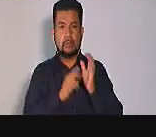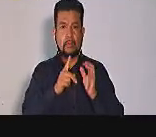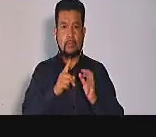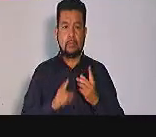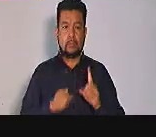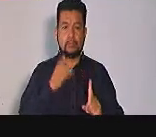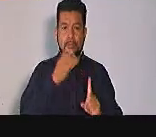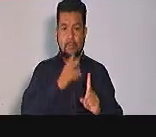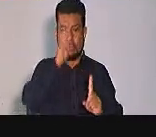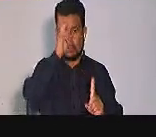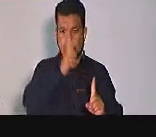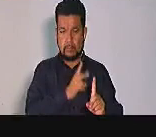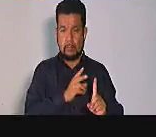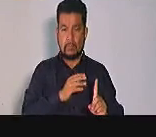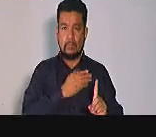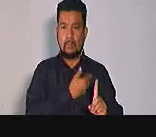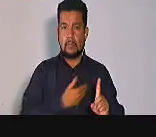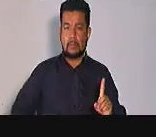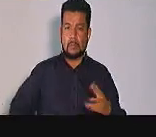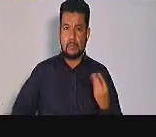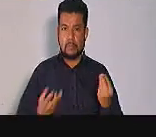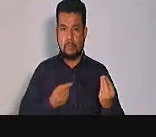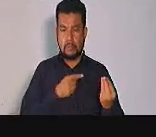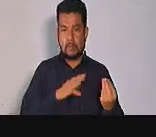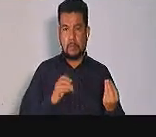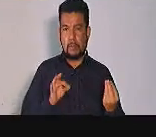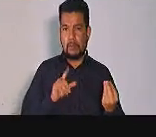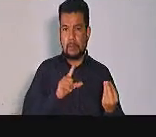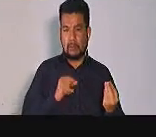concejal Arturo Castillo Castañeda, presidente de la Corporación.